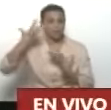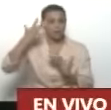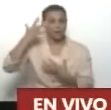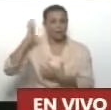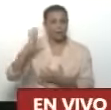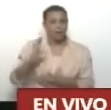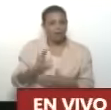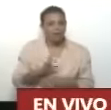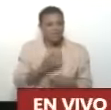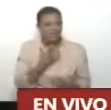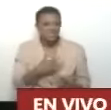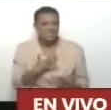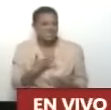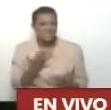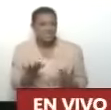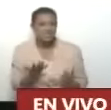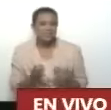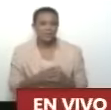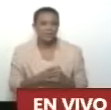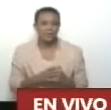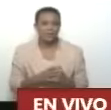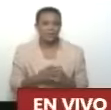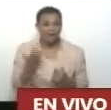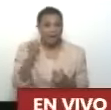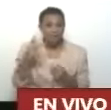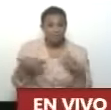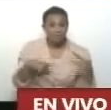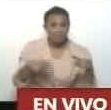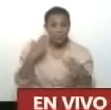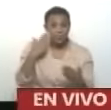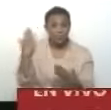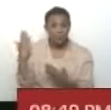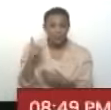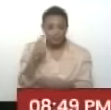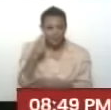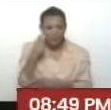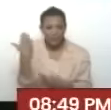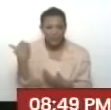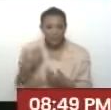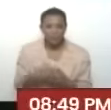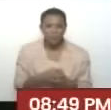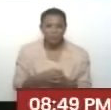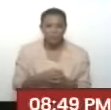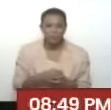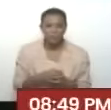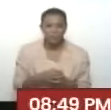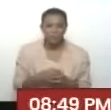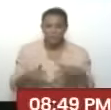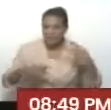sé si tenemos el TikTok. Vamos a verlo, podemos verlo.